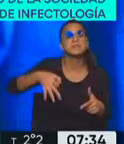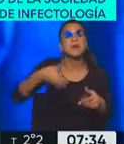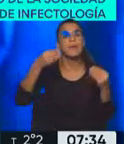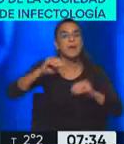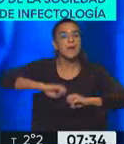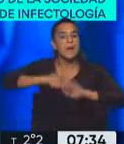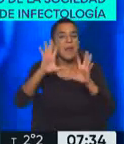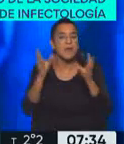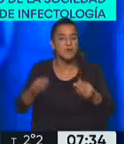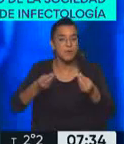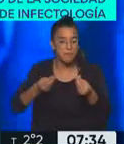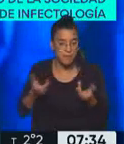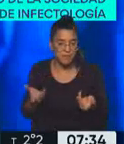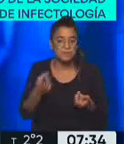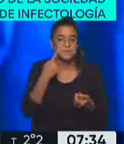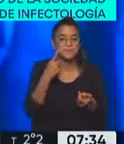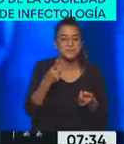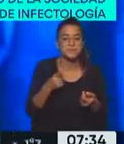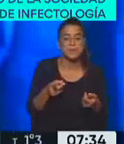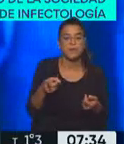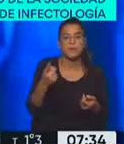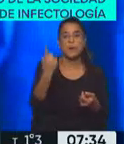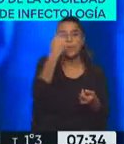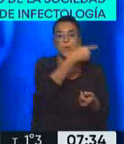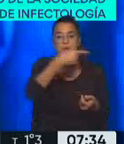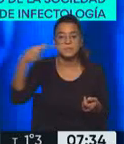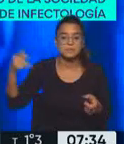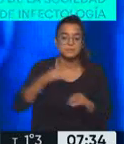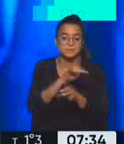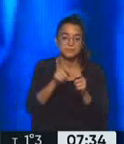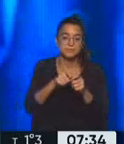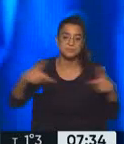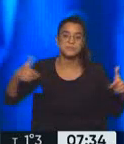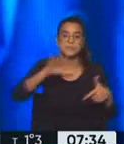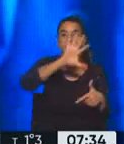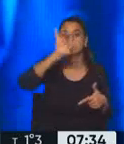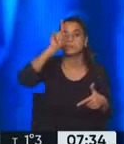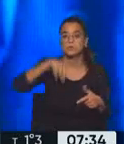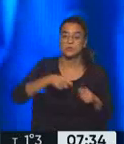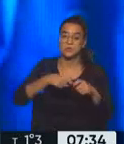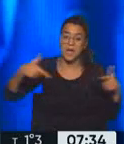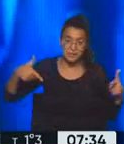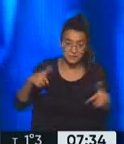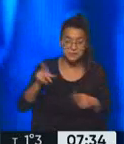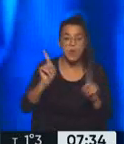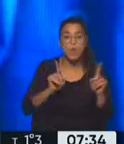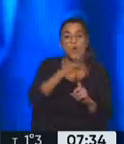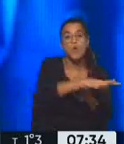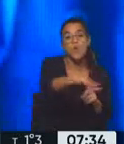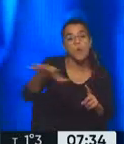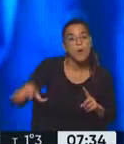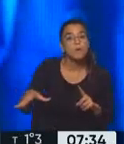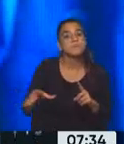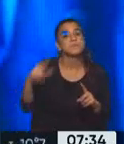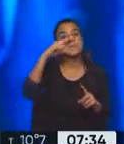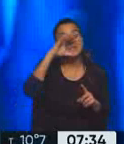de lo que está pasando fíjense que en una semana los casos crecieron más del 50% y hay jurisdicciones en donde llega